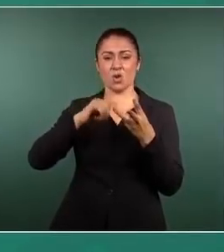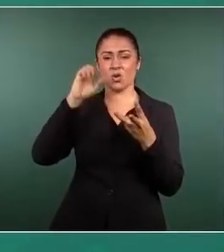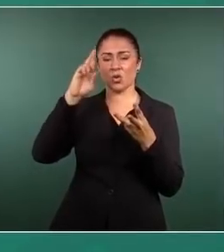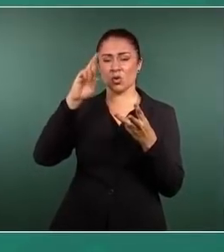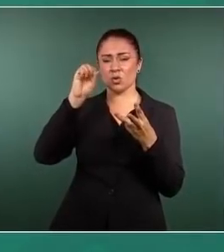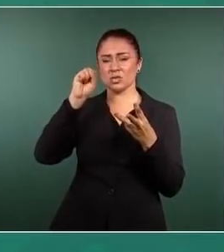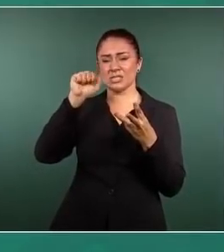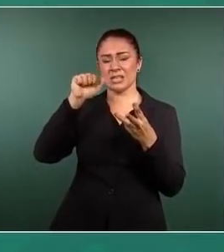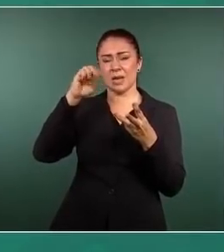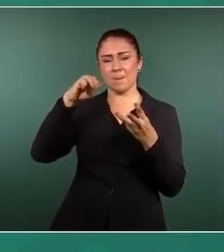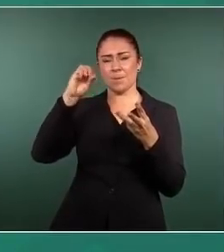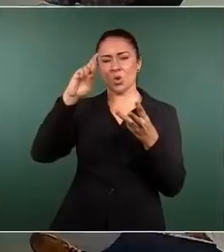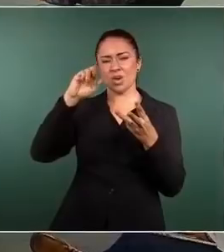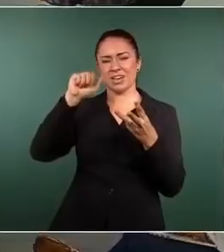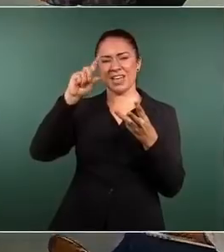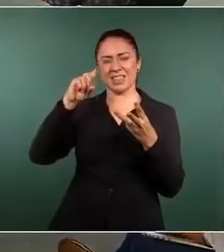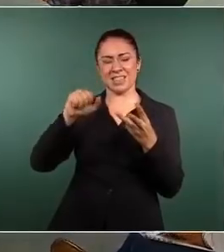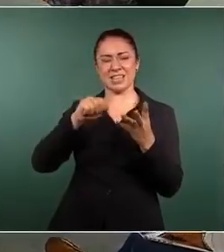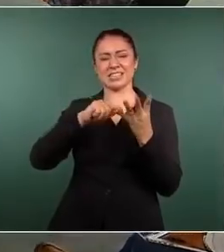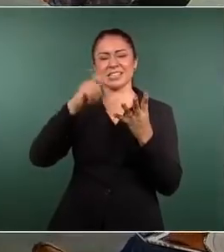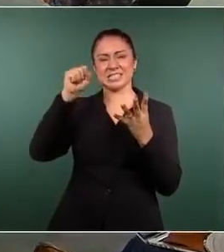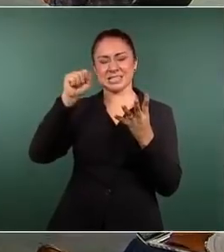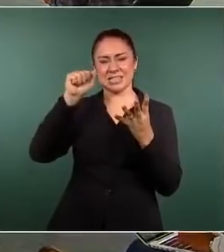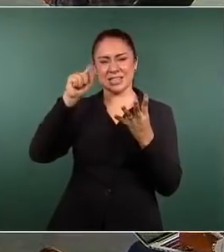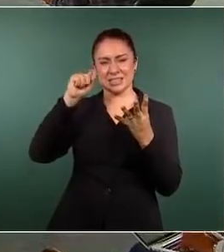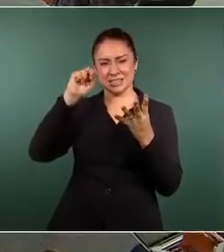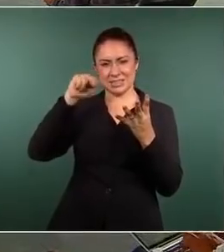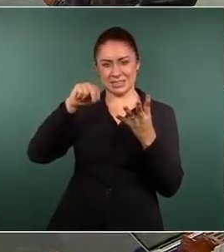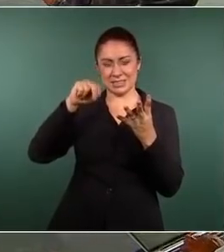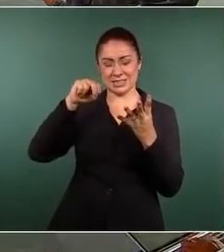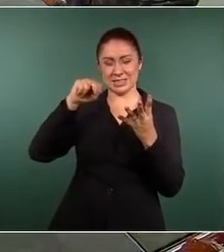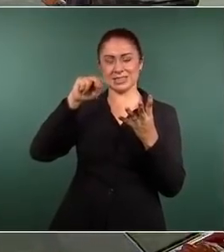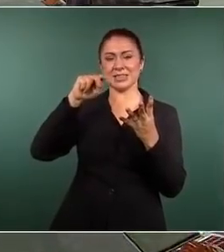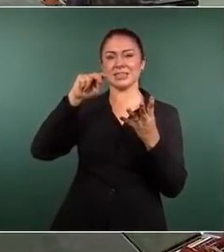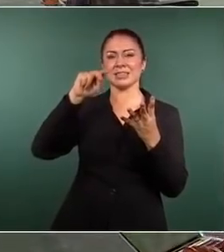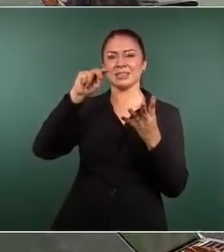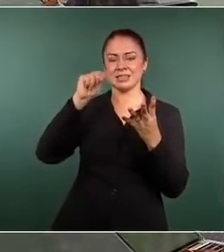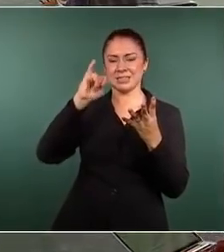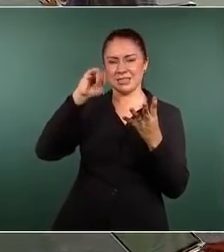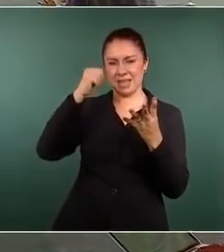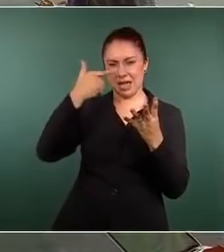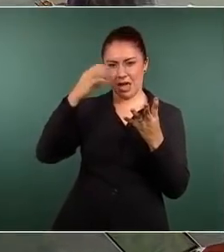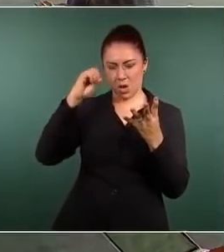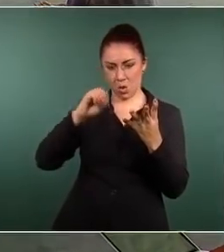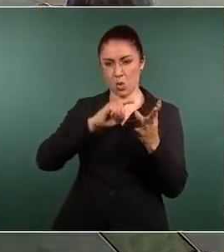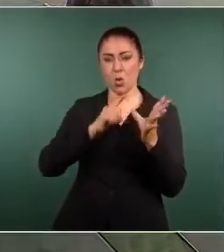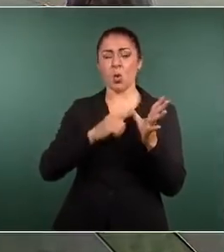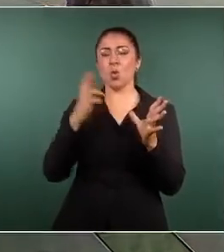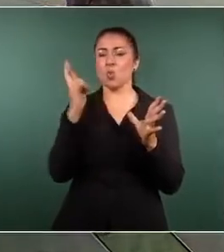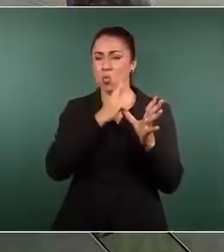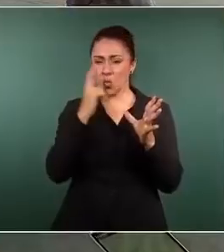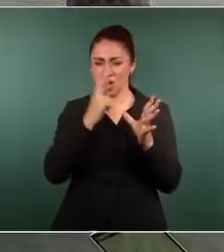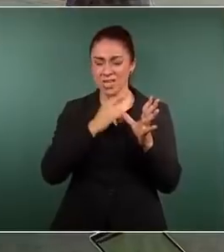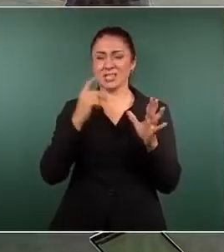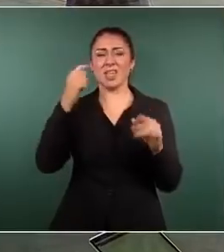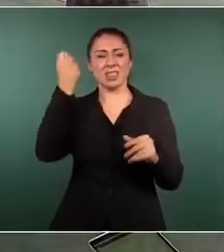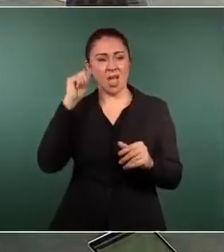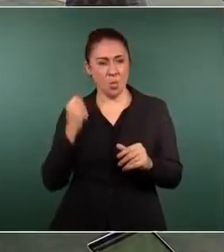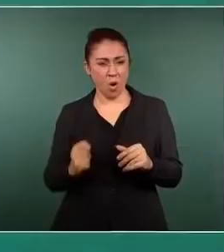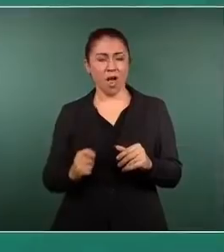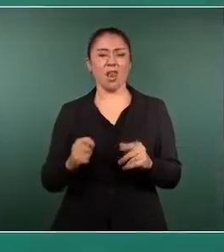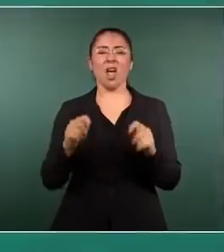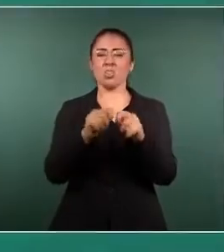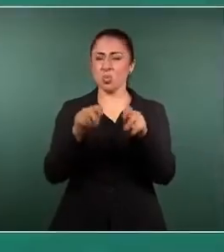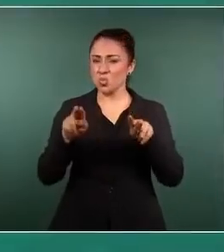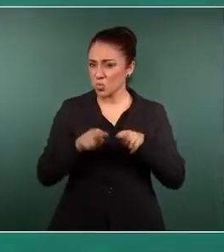ruiz en tecuala y en tuxpan esto va a ser complementario a lo que ya